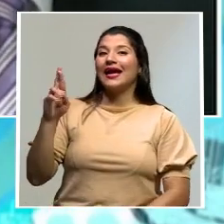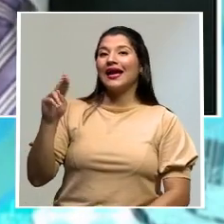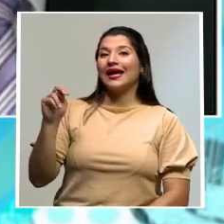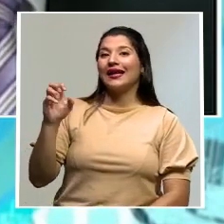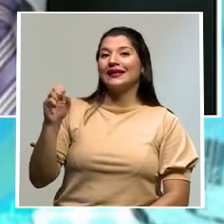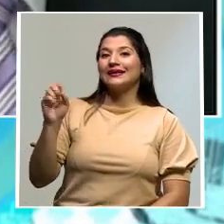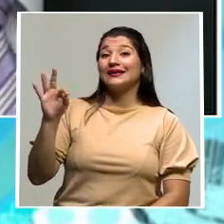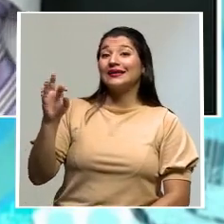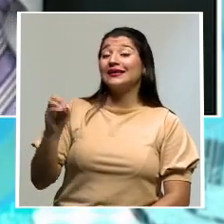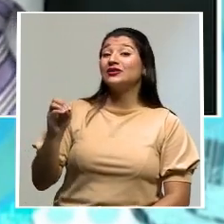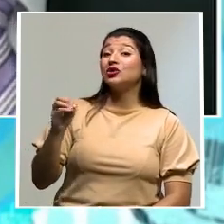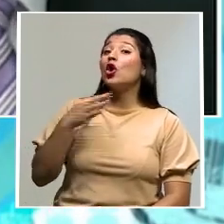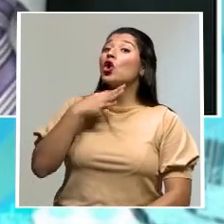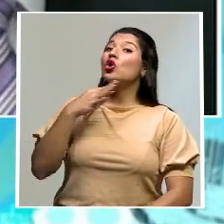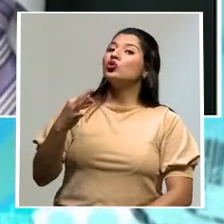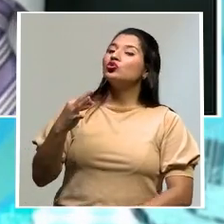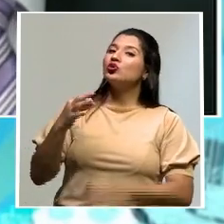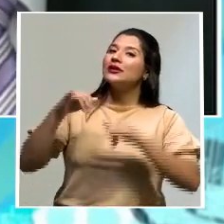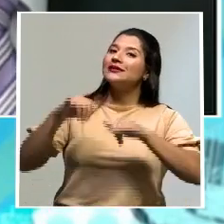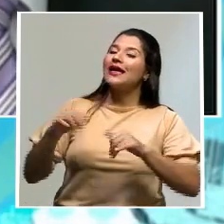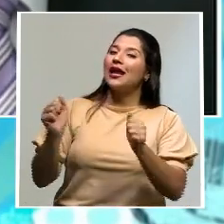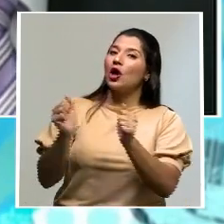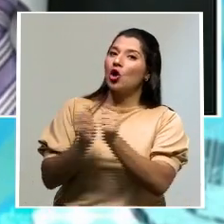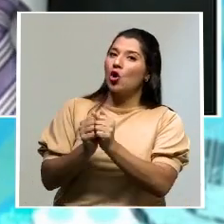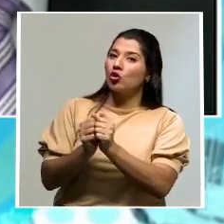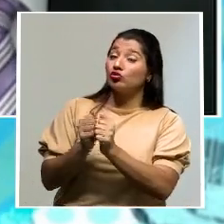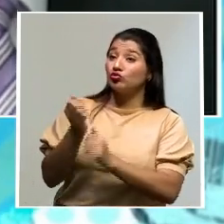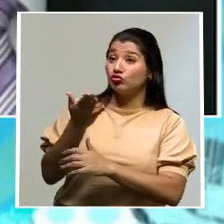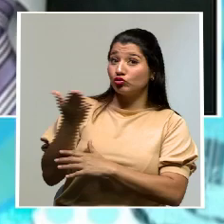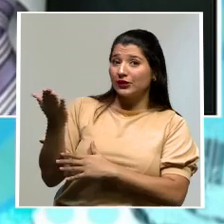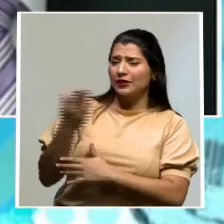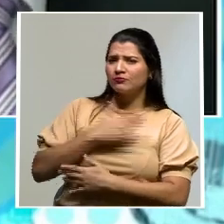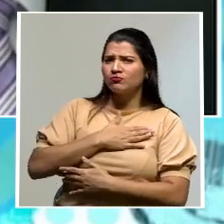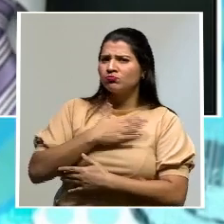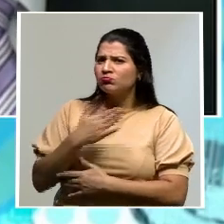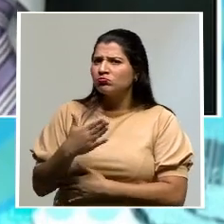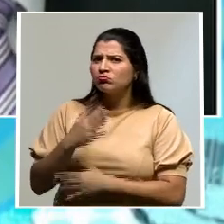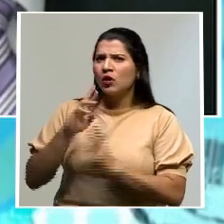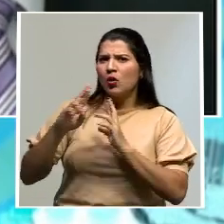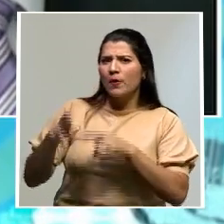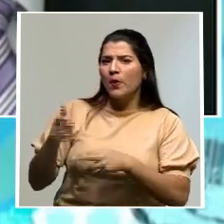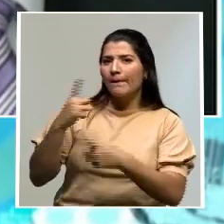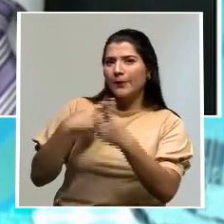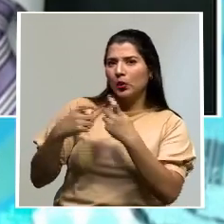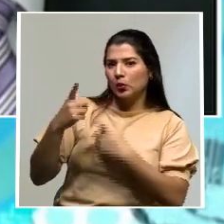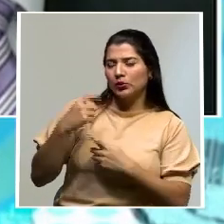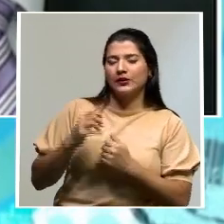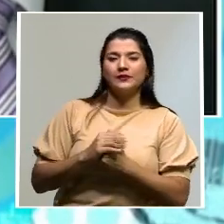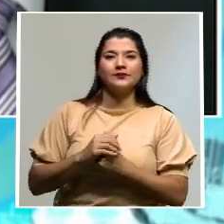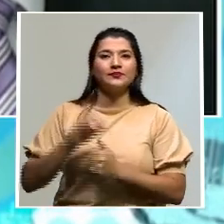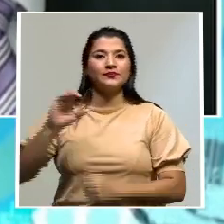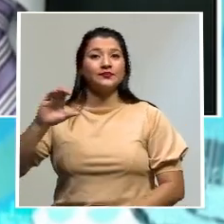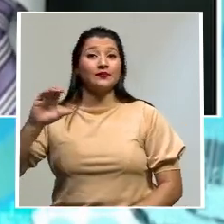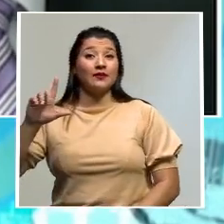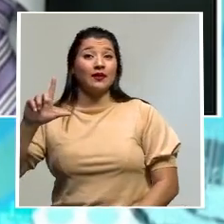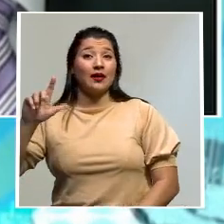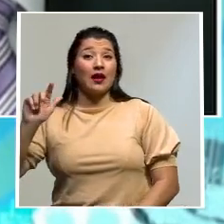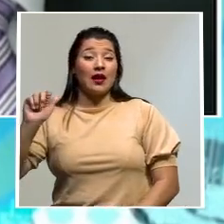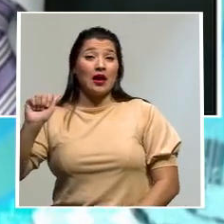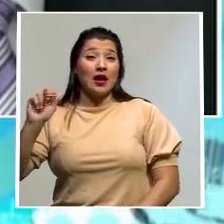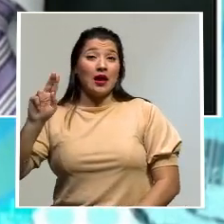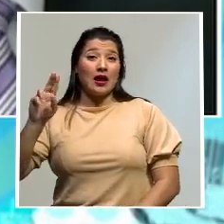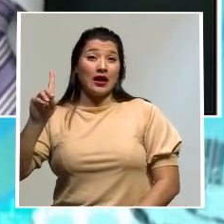con ustedes y en la mejor disposición de tus preguntas y de tus consultas a la orden. Don Claudio, una